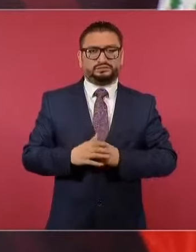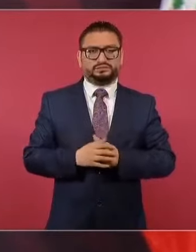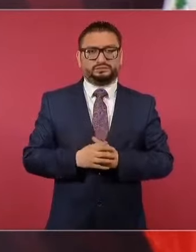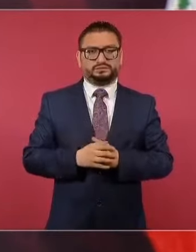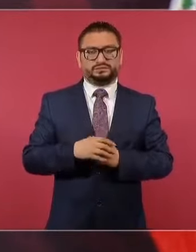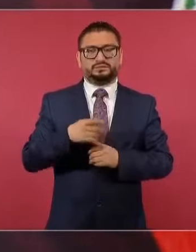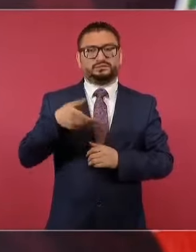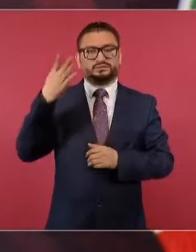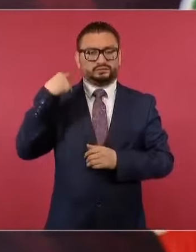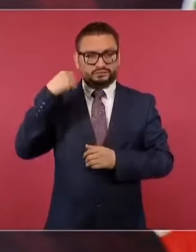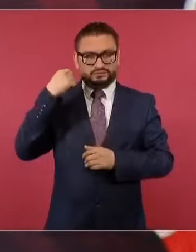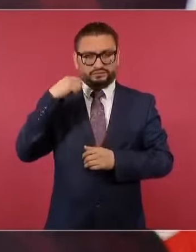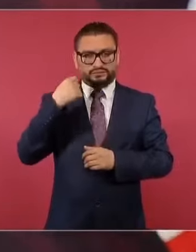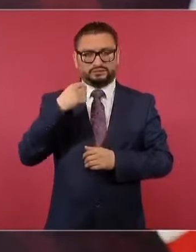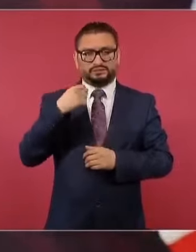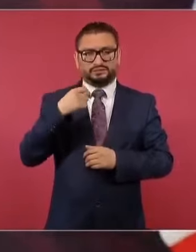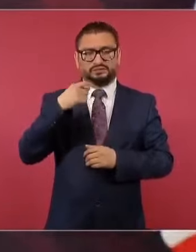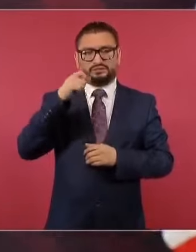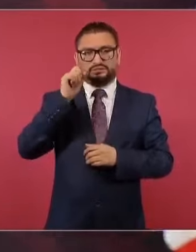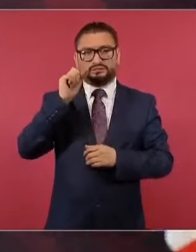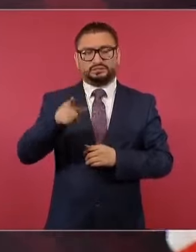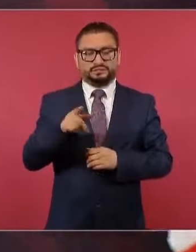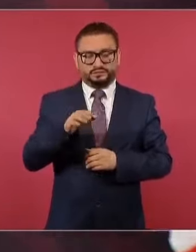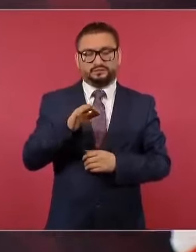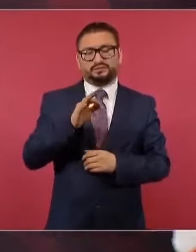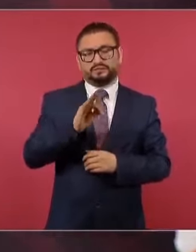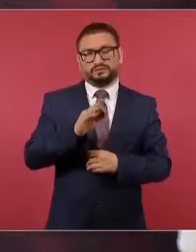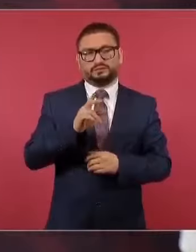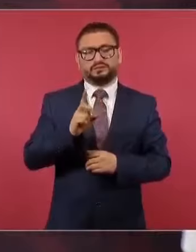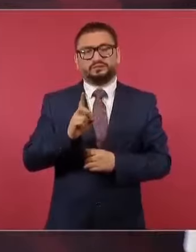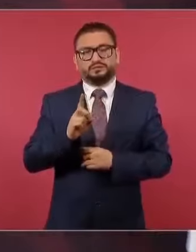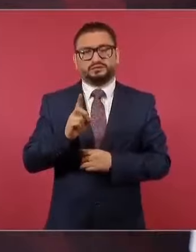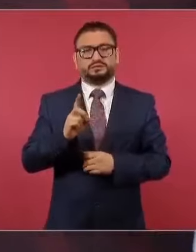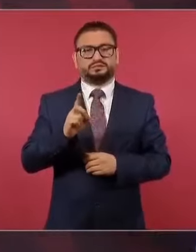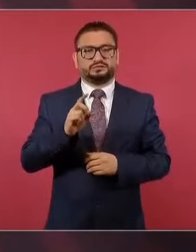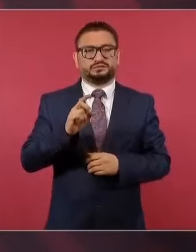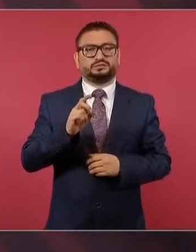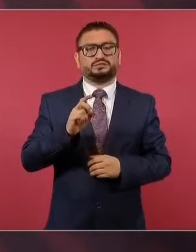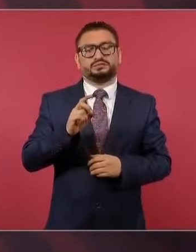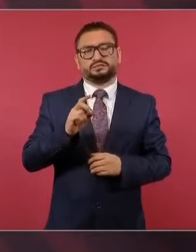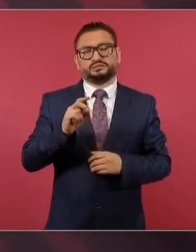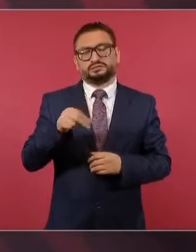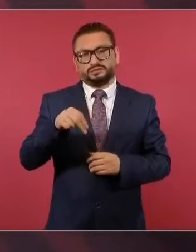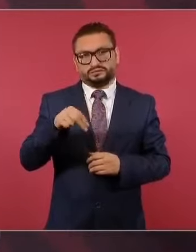a Tabasco por el Frente Democrático Nacional en el 88,